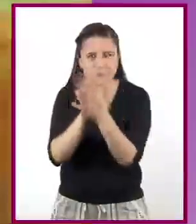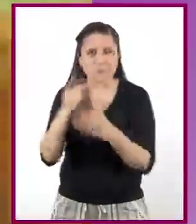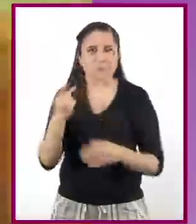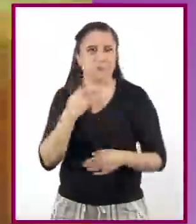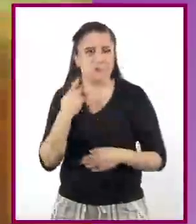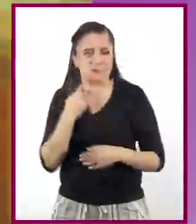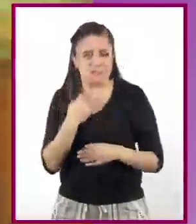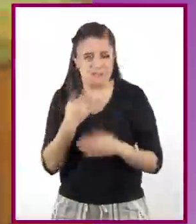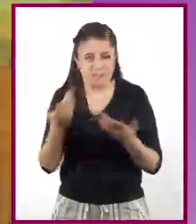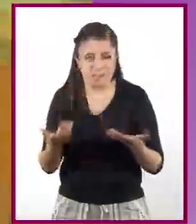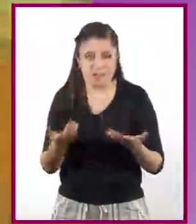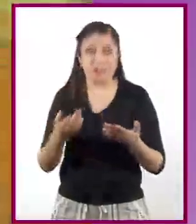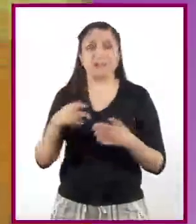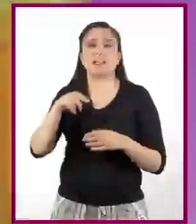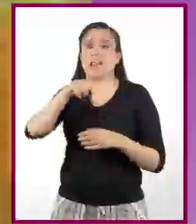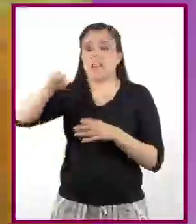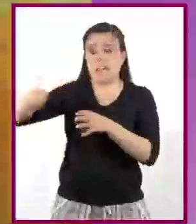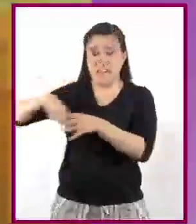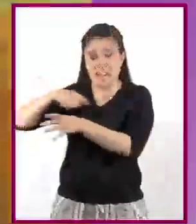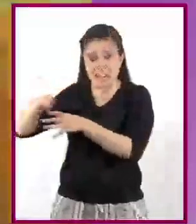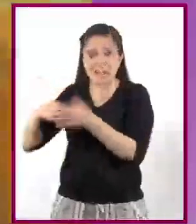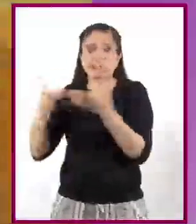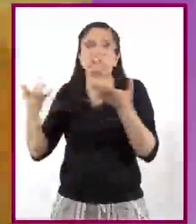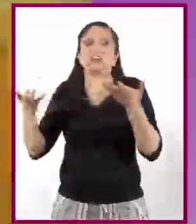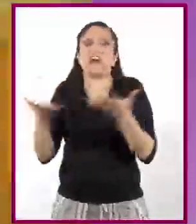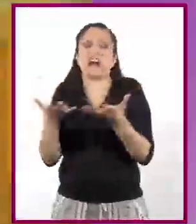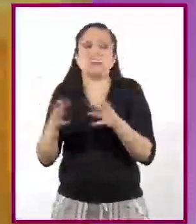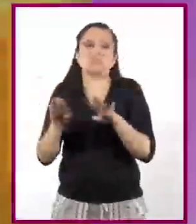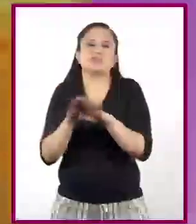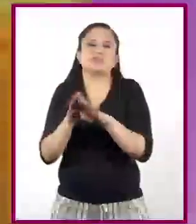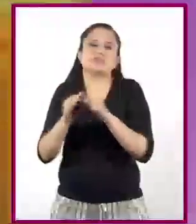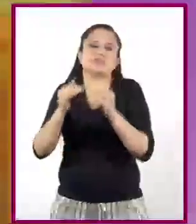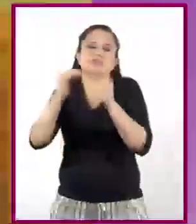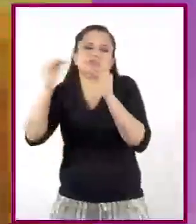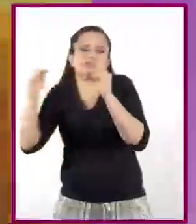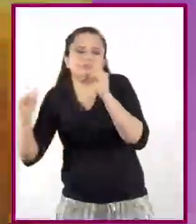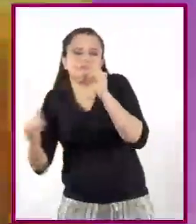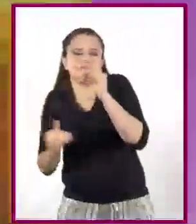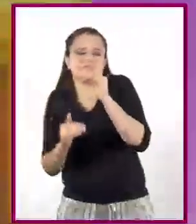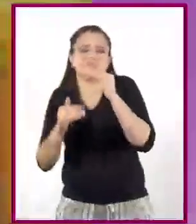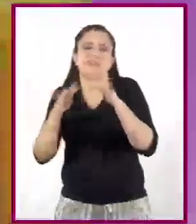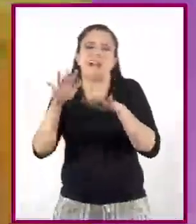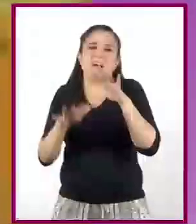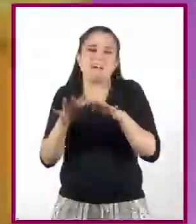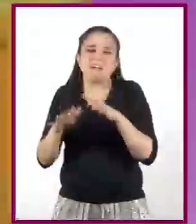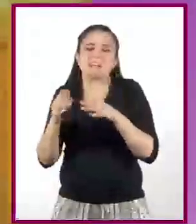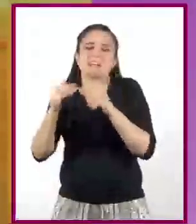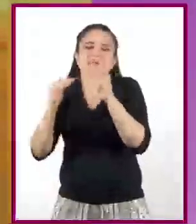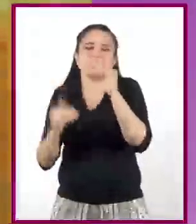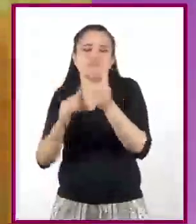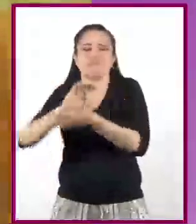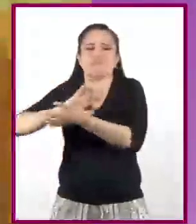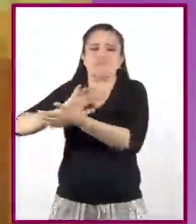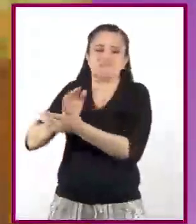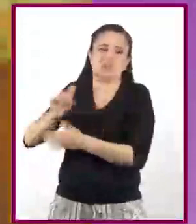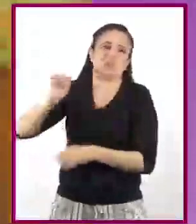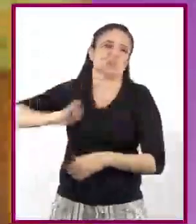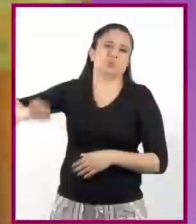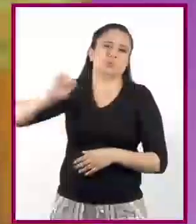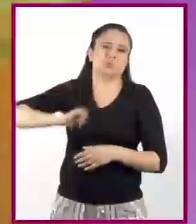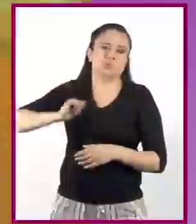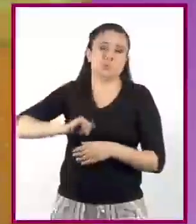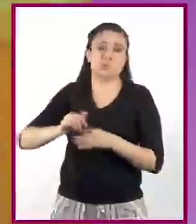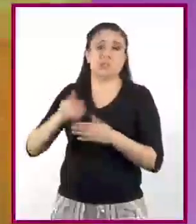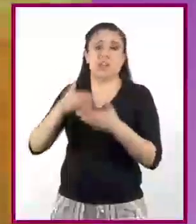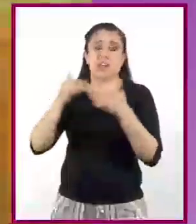sí no significaba que no lo hicieran. Lo hacían de una forma por fuera de las instituciones muchas veces. Y la participación política en el